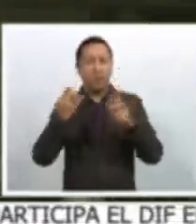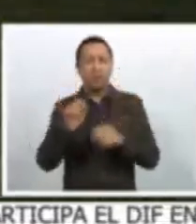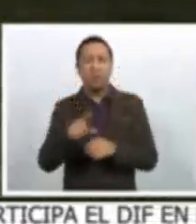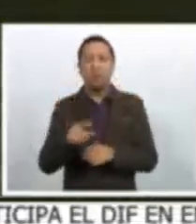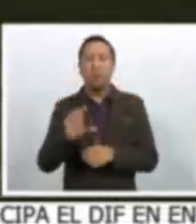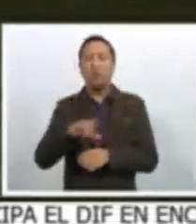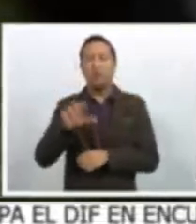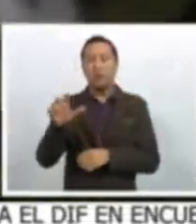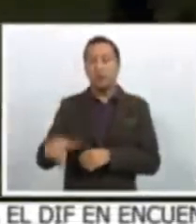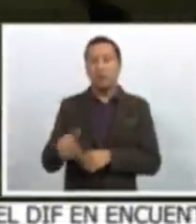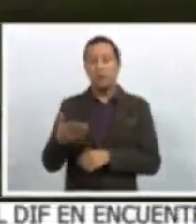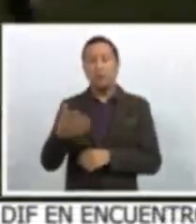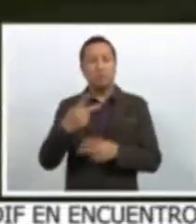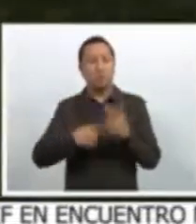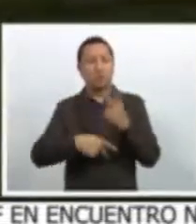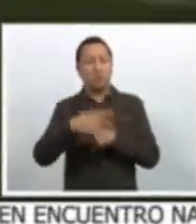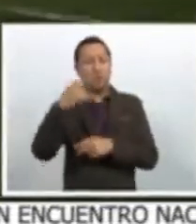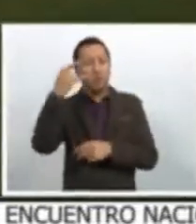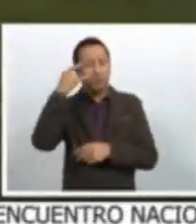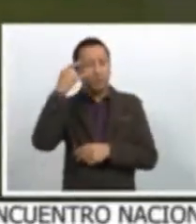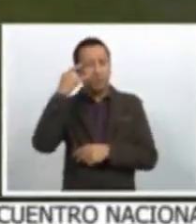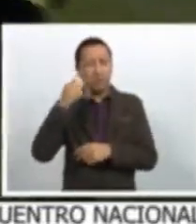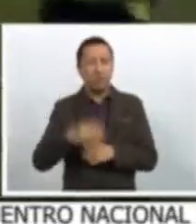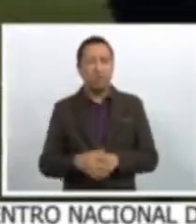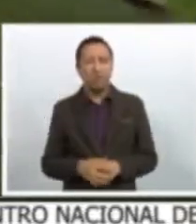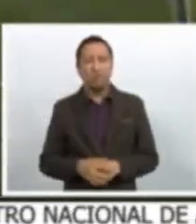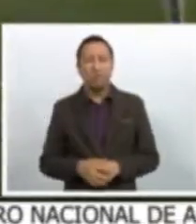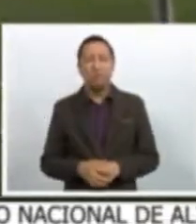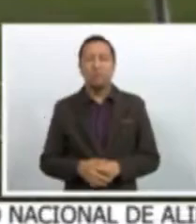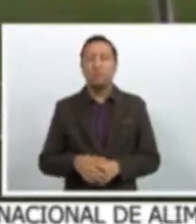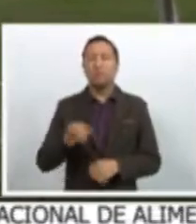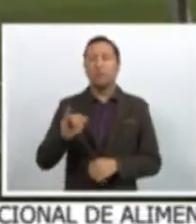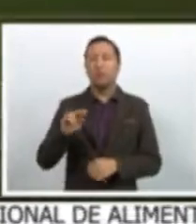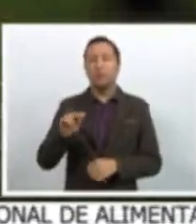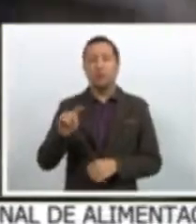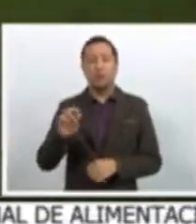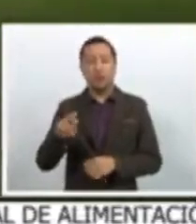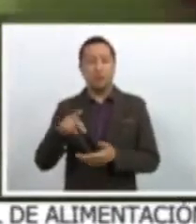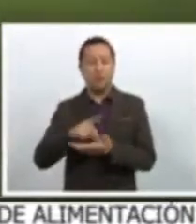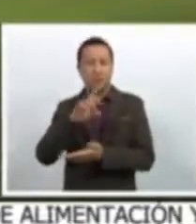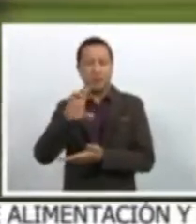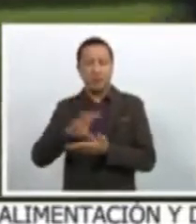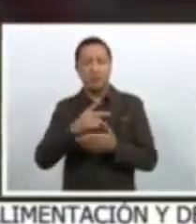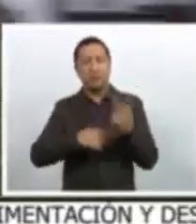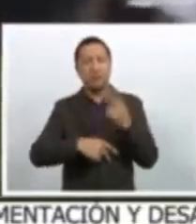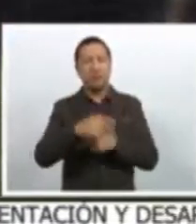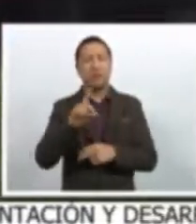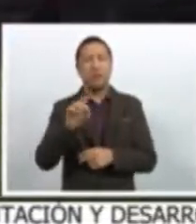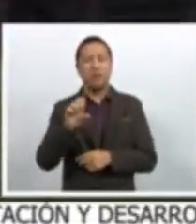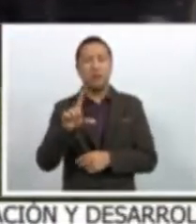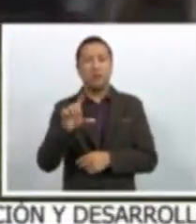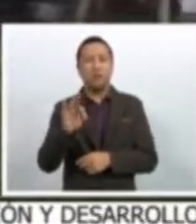el sábado a Campeche Nueva Generación. Mientras que el Inter Playa del Carmen recibe el domingo a Delfín Fines Martes.